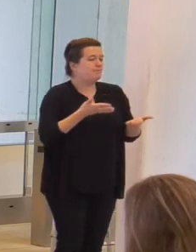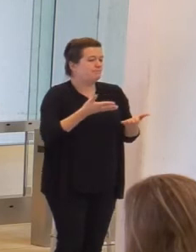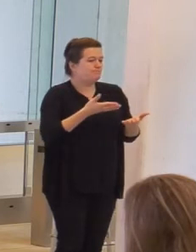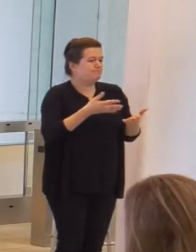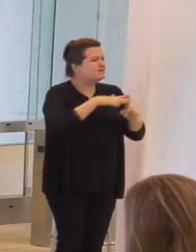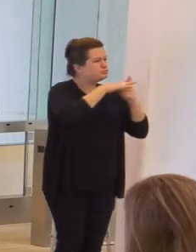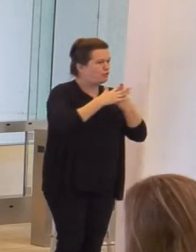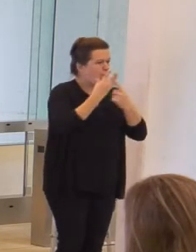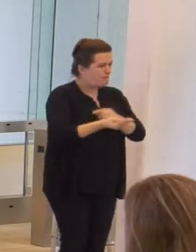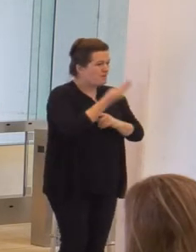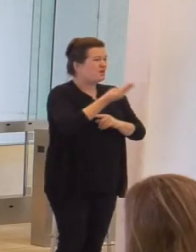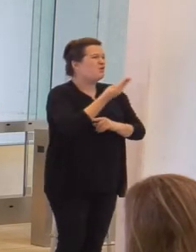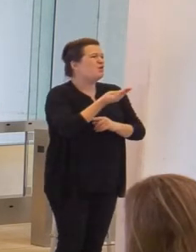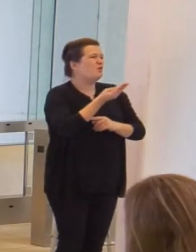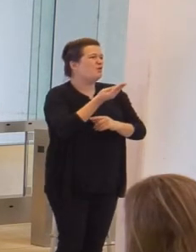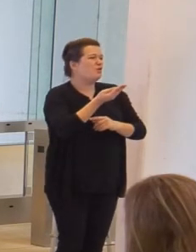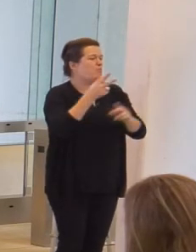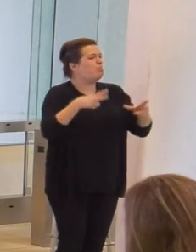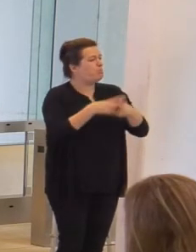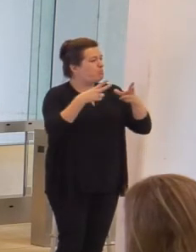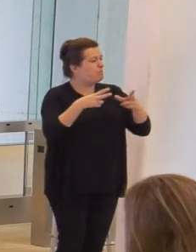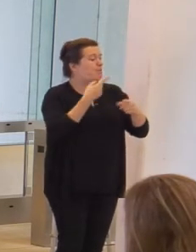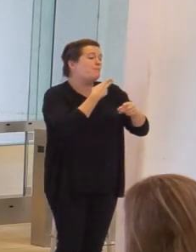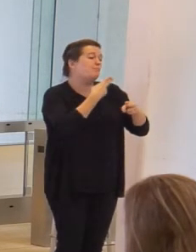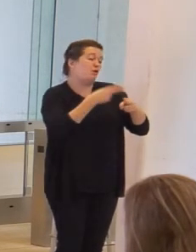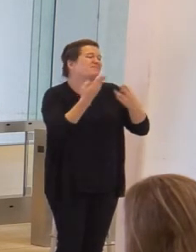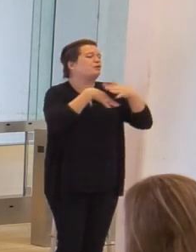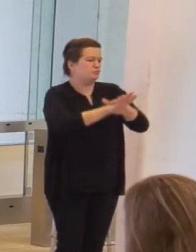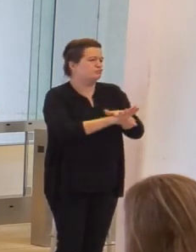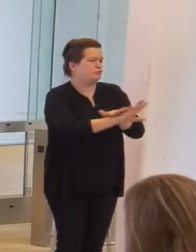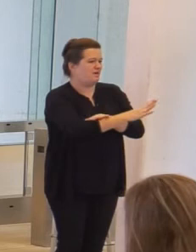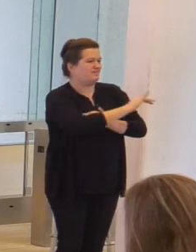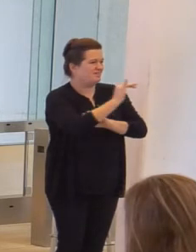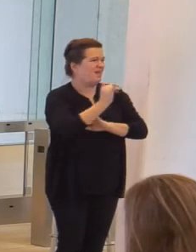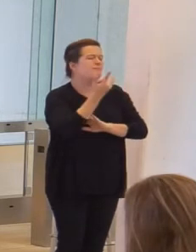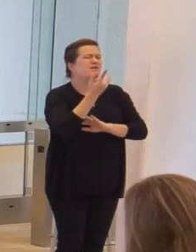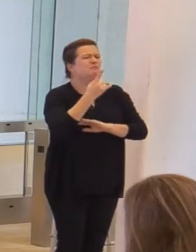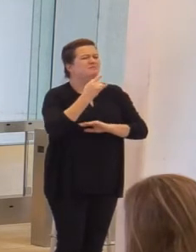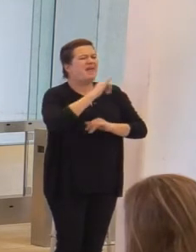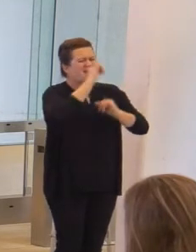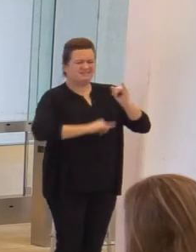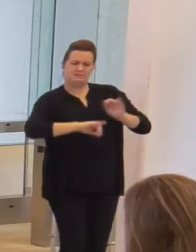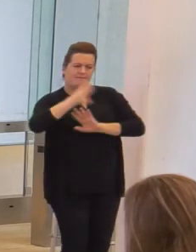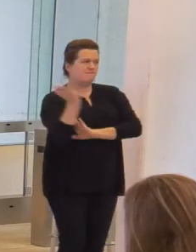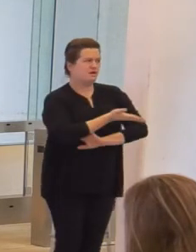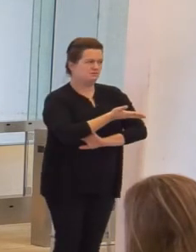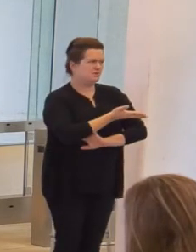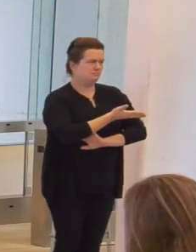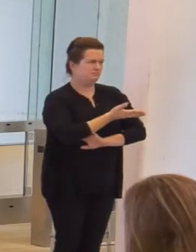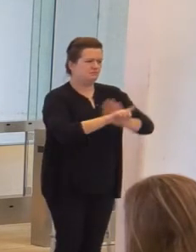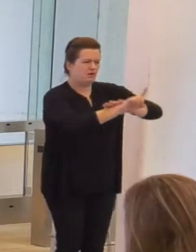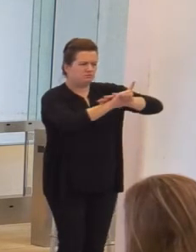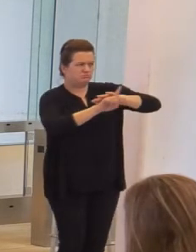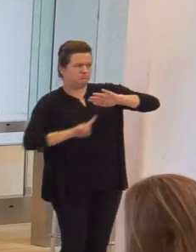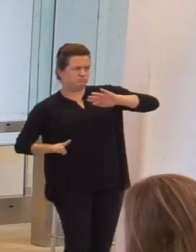las políticas de inclusión, la crisis ha supuesto un retroceso muy importante. Porque